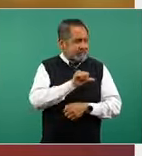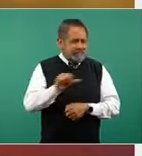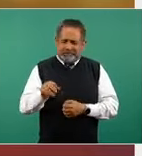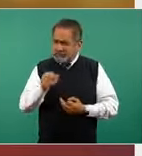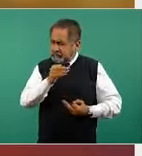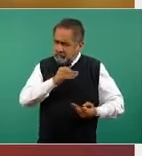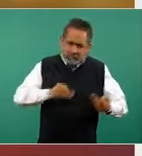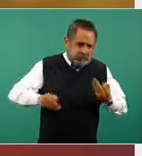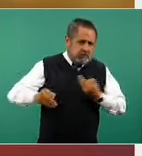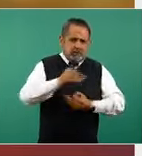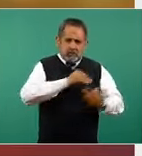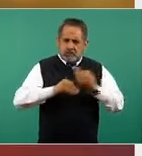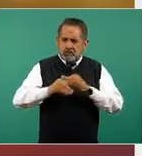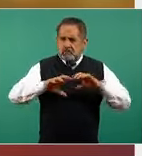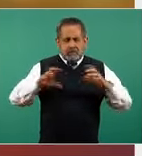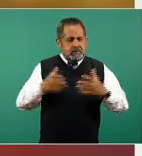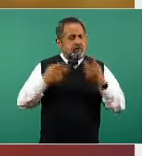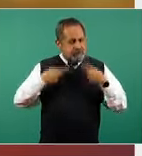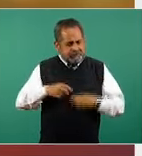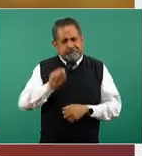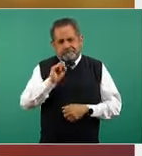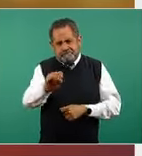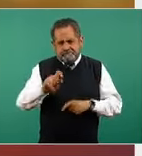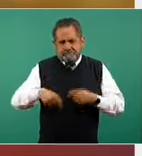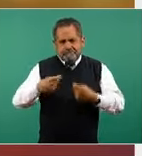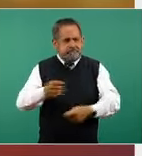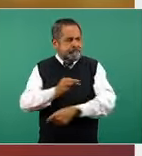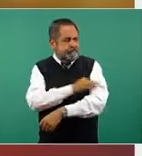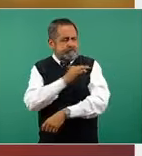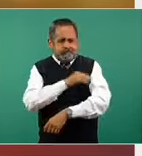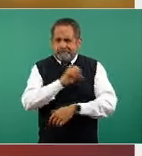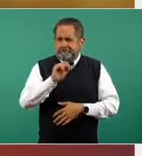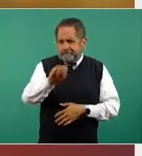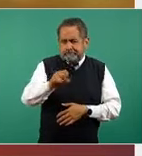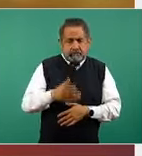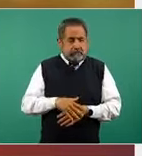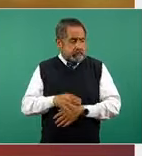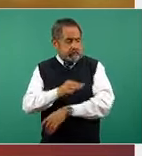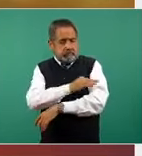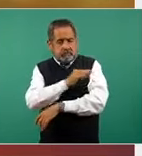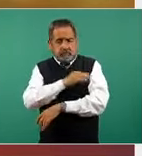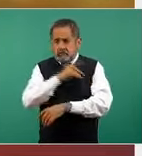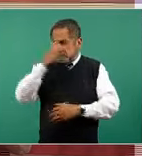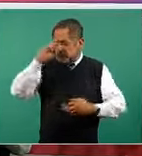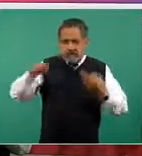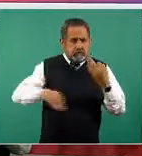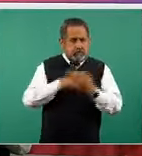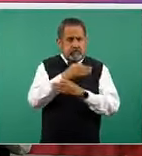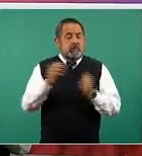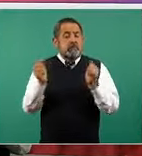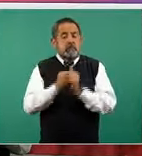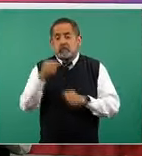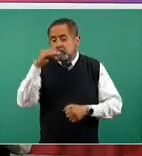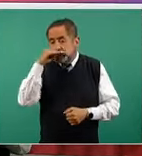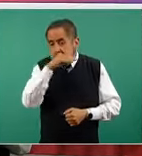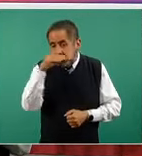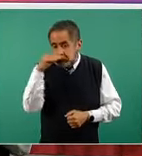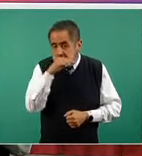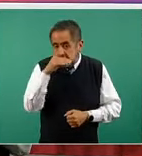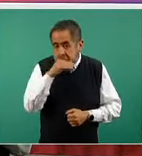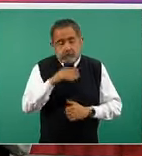la población que debe y recibirá la vacuna. Es una vacuna que es universal y que es gratuita.